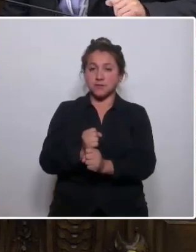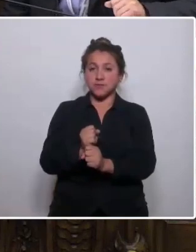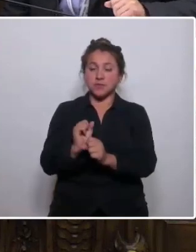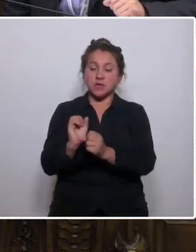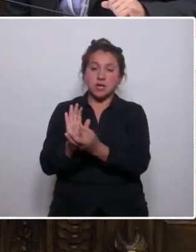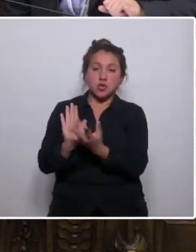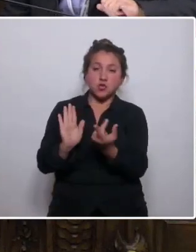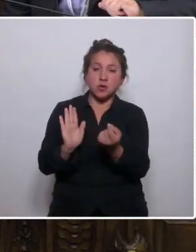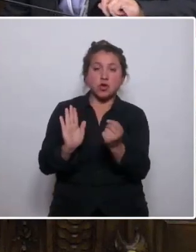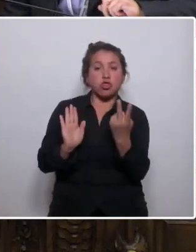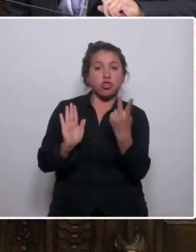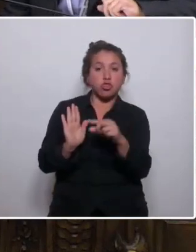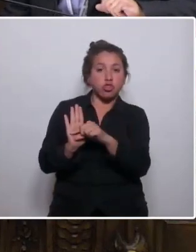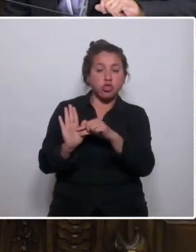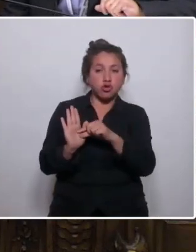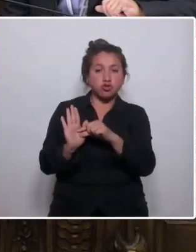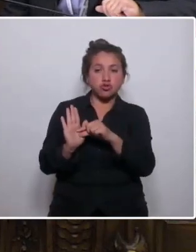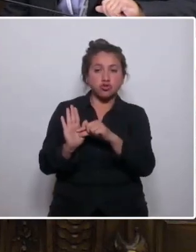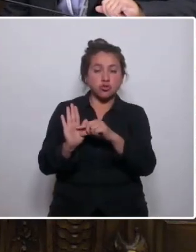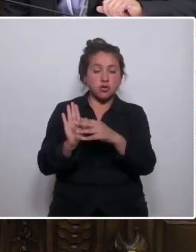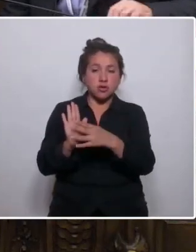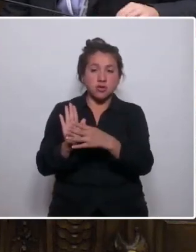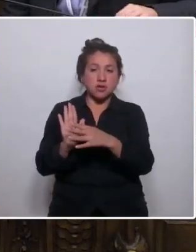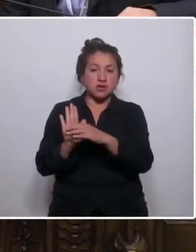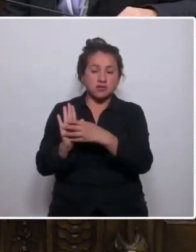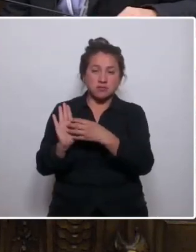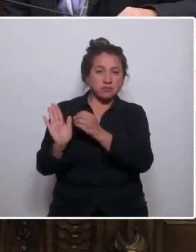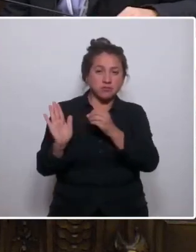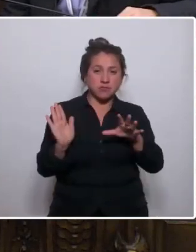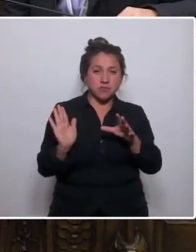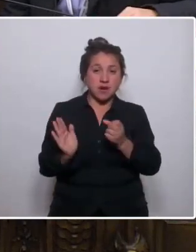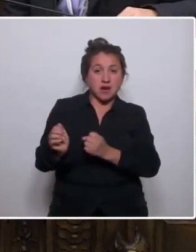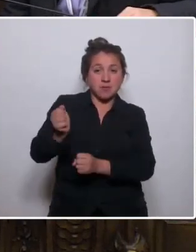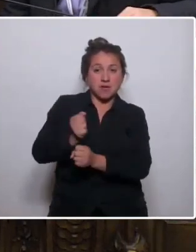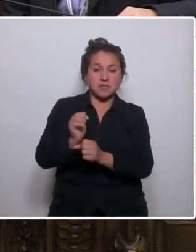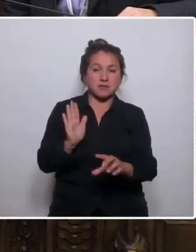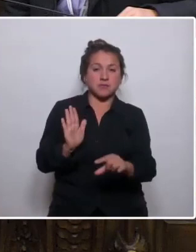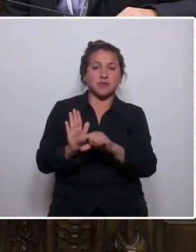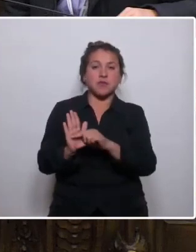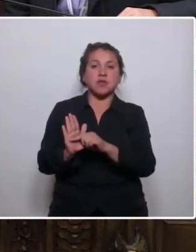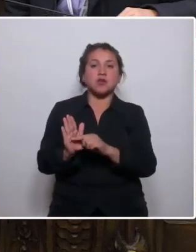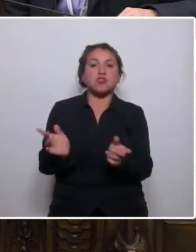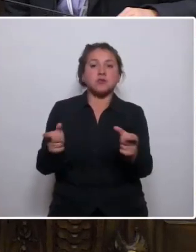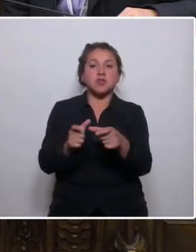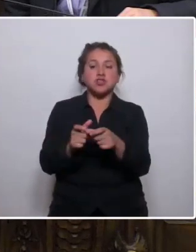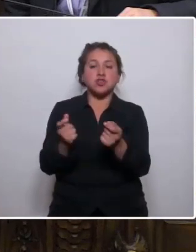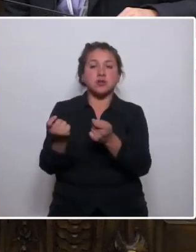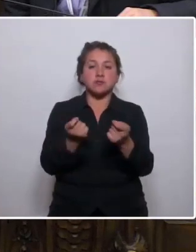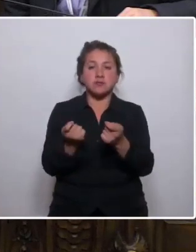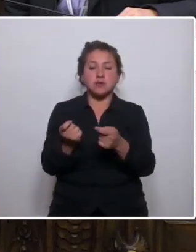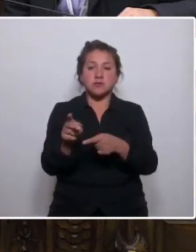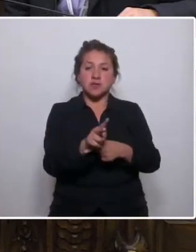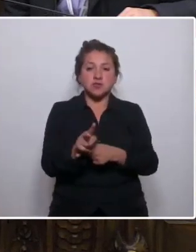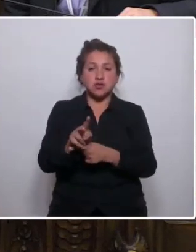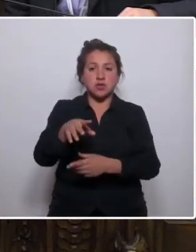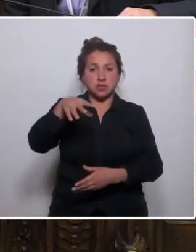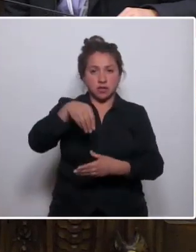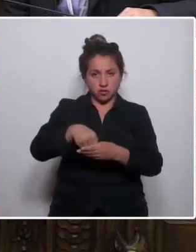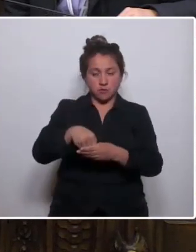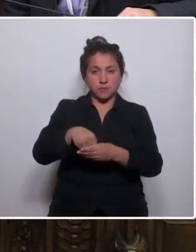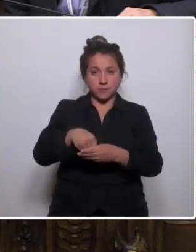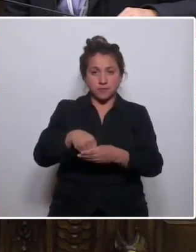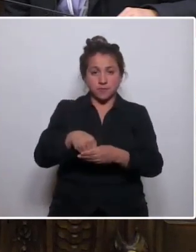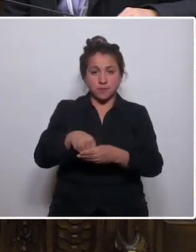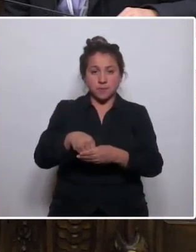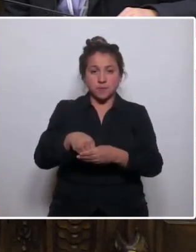numeral 2 completo referido a la Comisión de Presupuestos y Administración Interior, cuyo